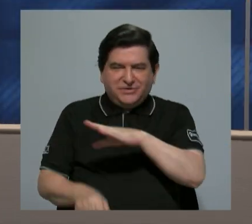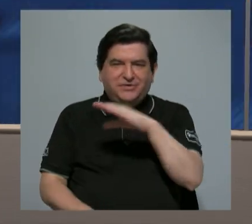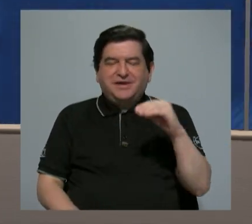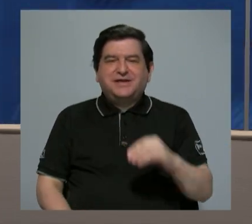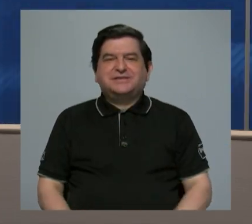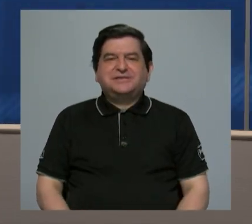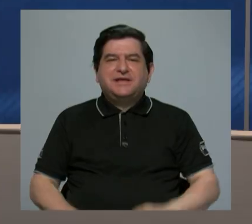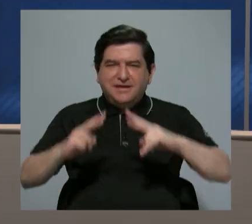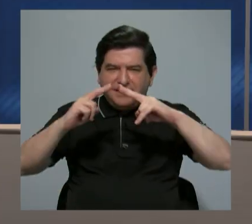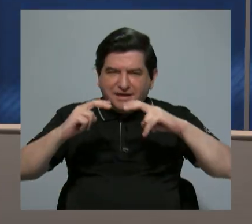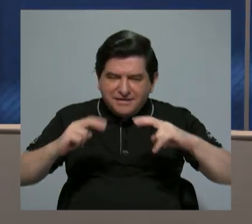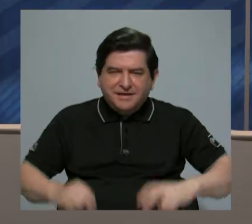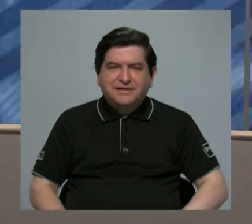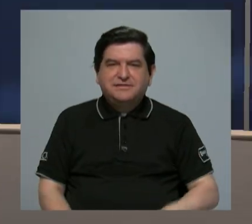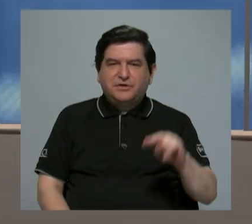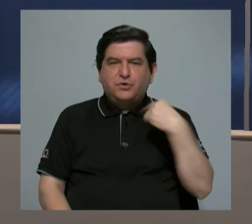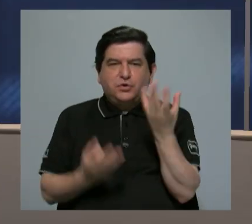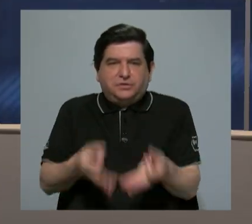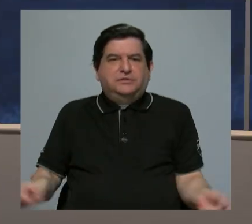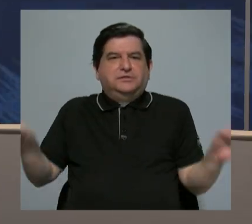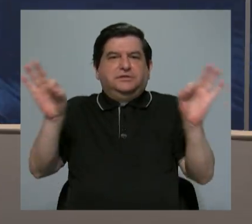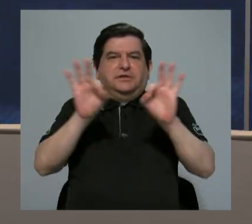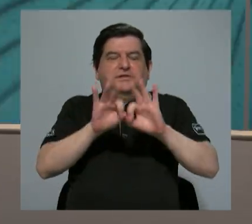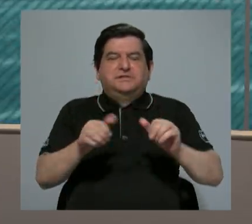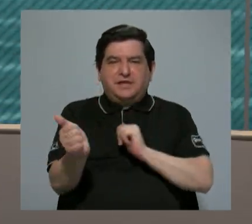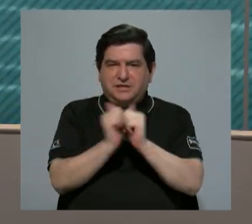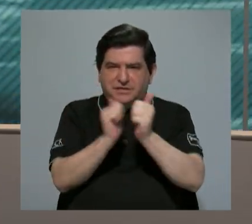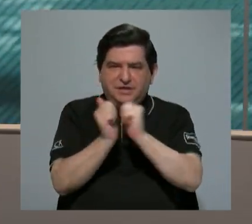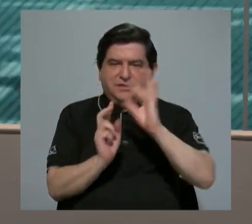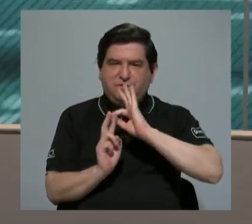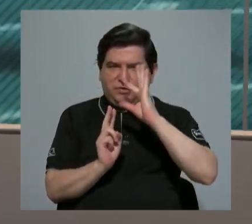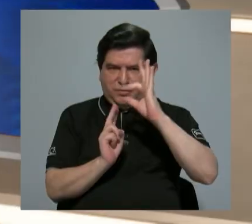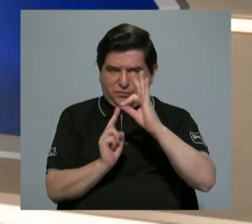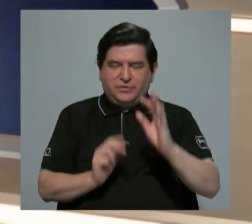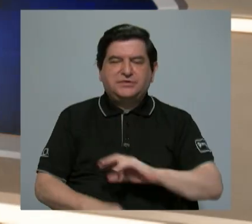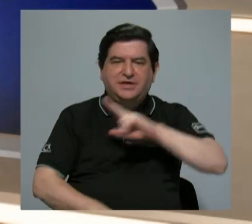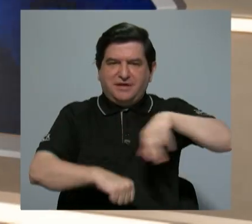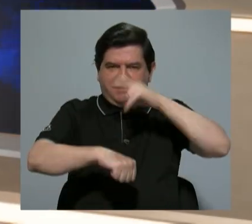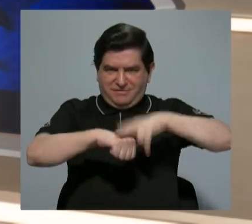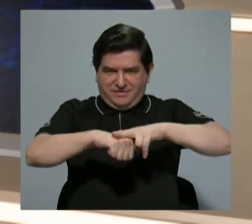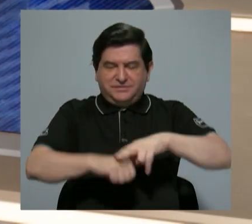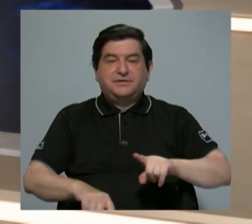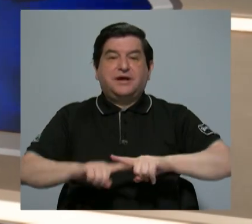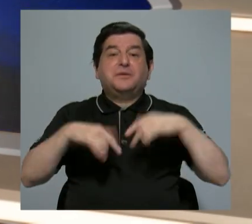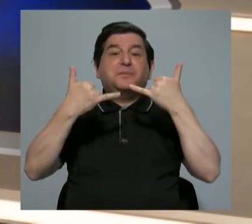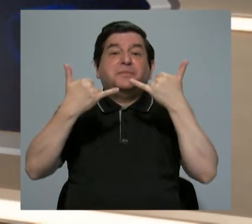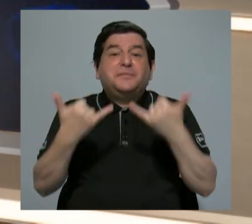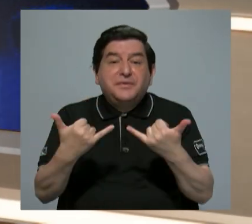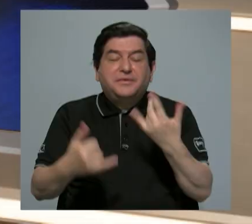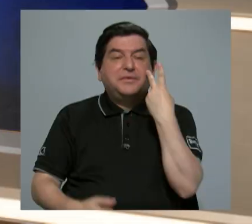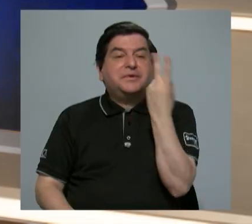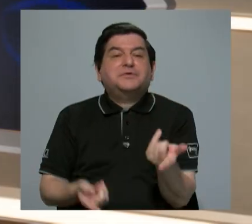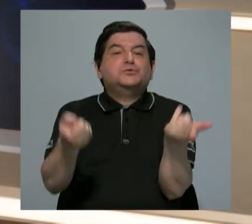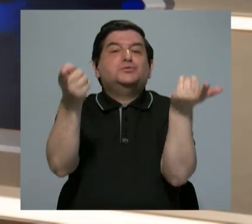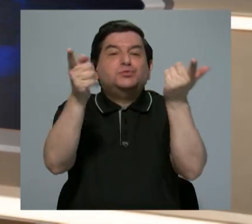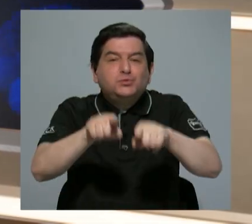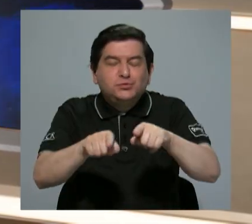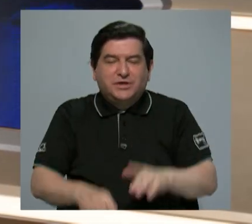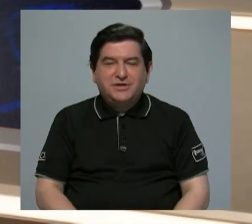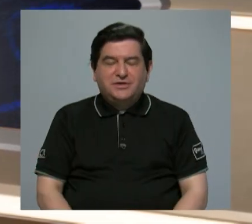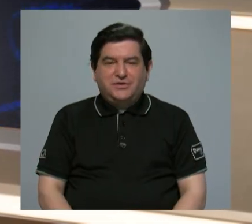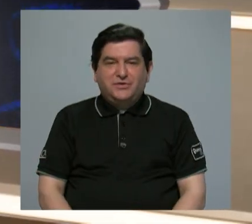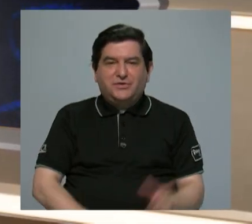que haremos el repaso de las noticias más importantes del deporte alternativo nacional. Pero ahora sí, vamos a ver lo que ocurrió en la